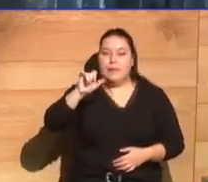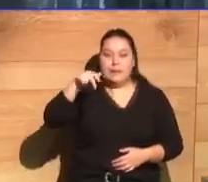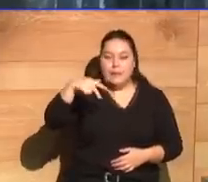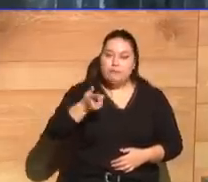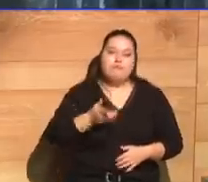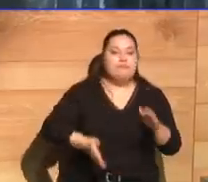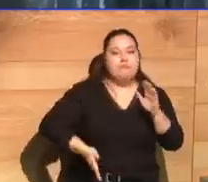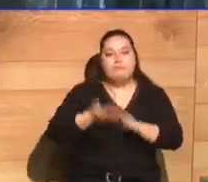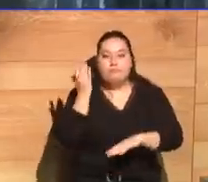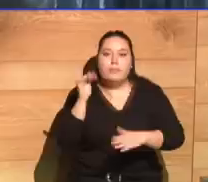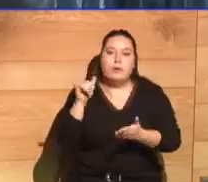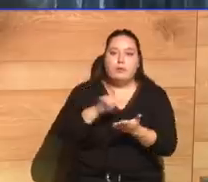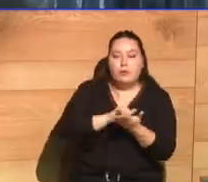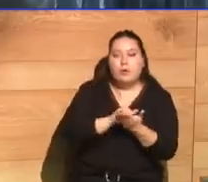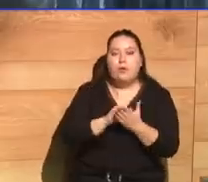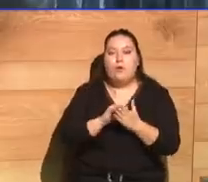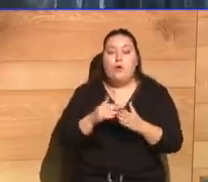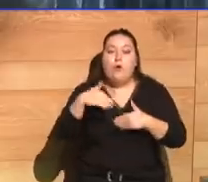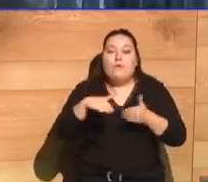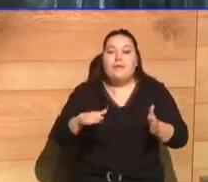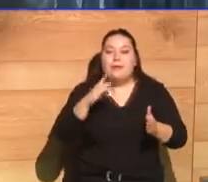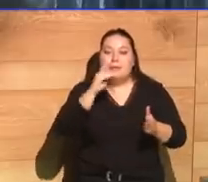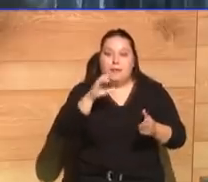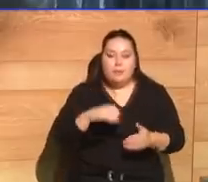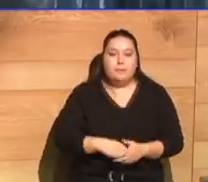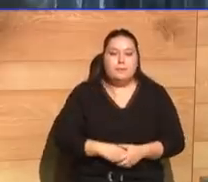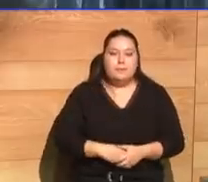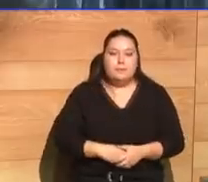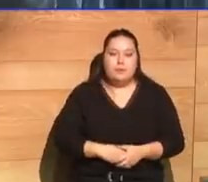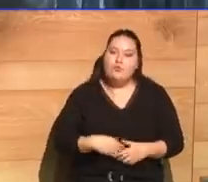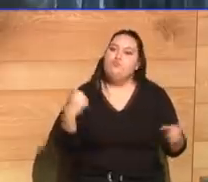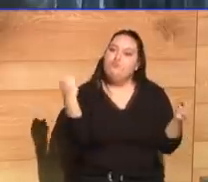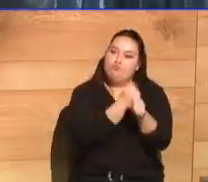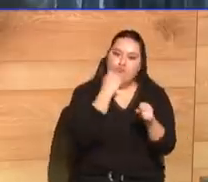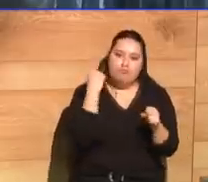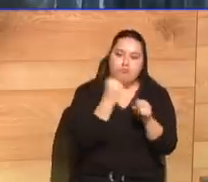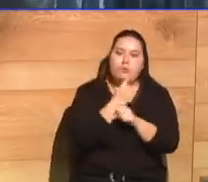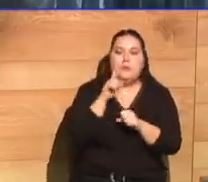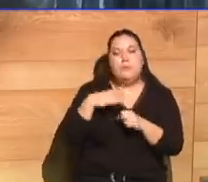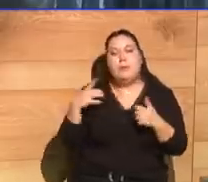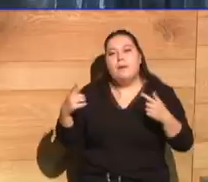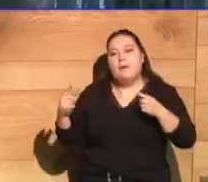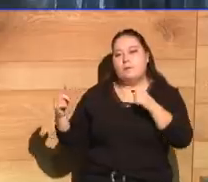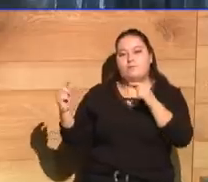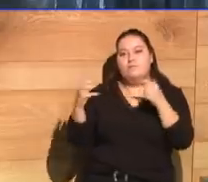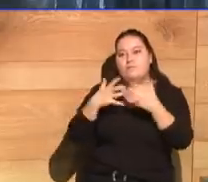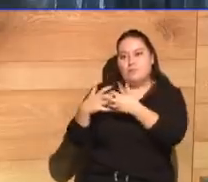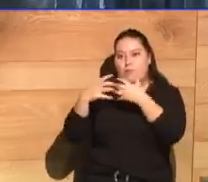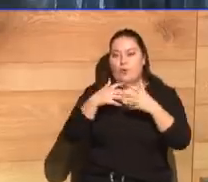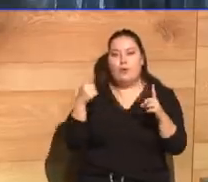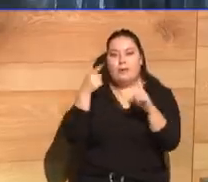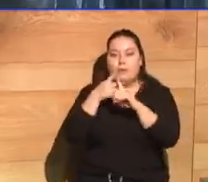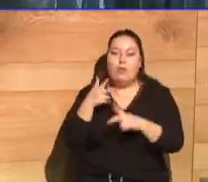Nueva York, a las oficinas de DC, e iniciaron una ardua, porque fue ardua, pelea para intentar hacerse con los derechos